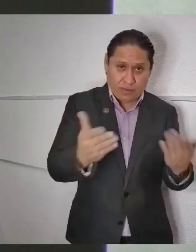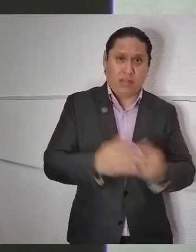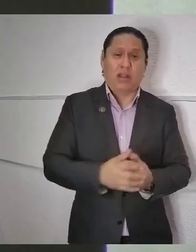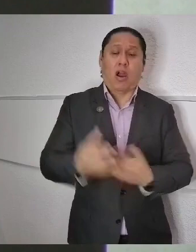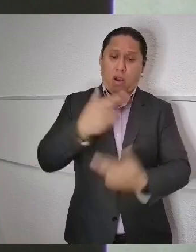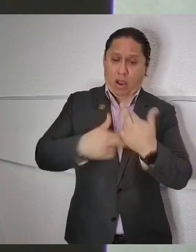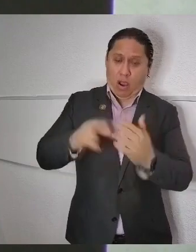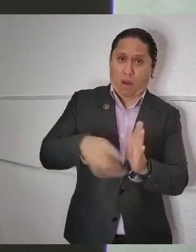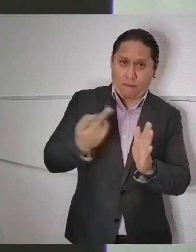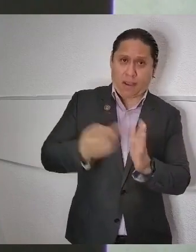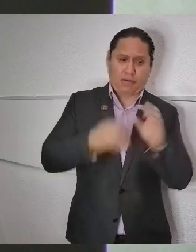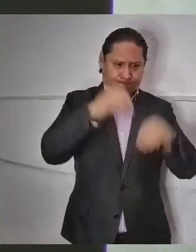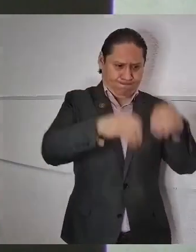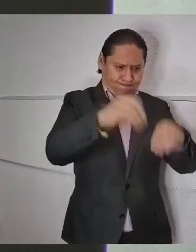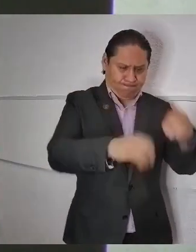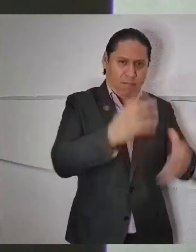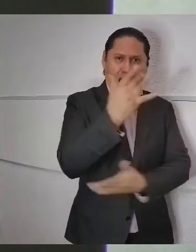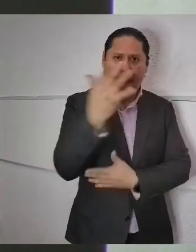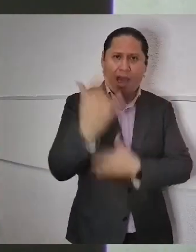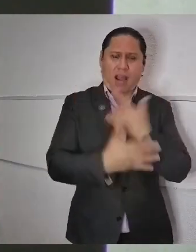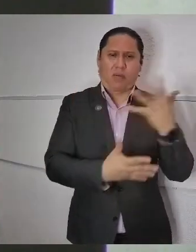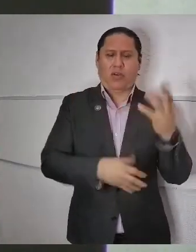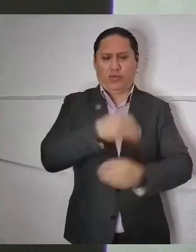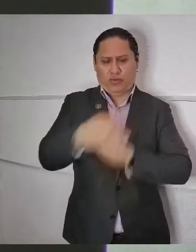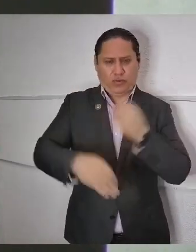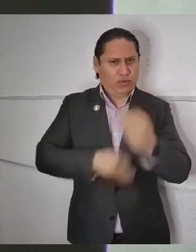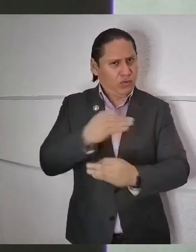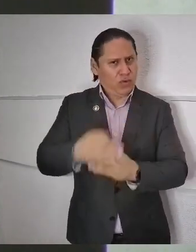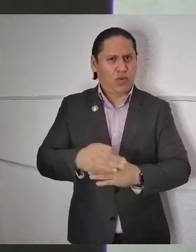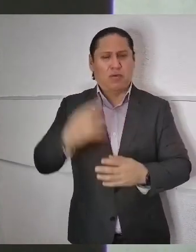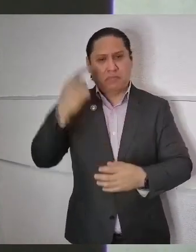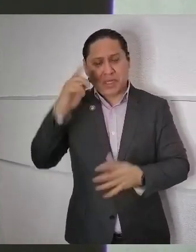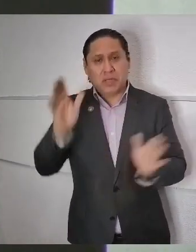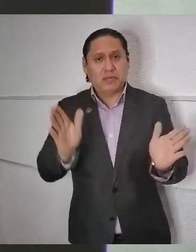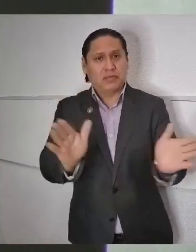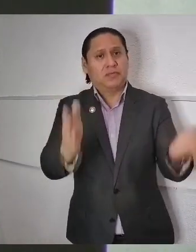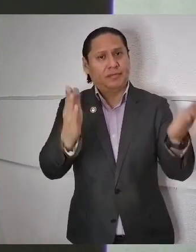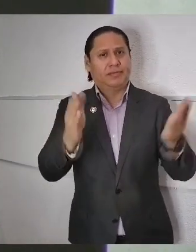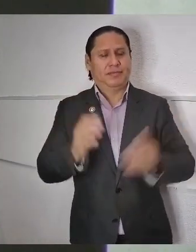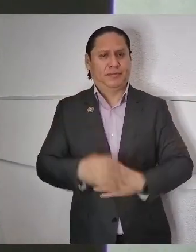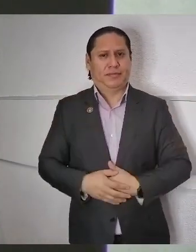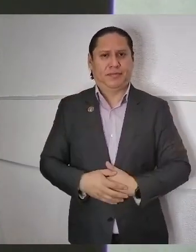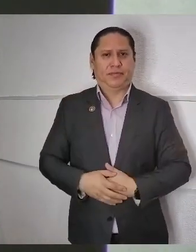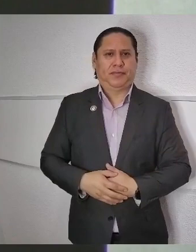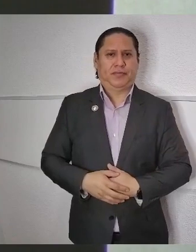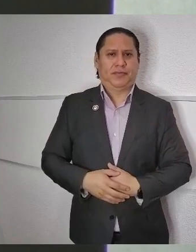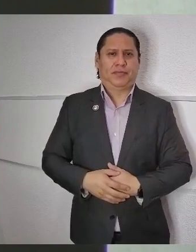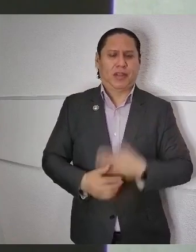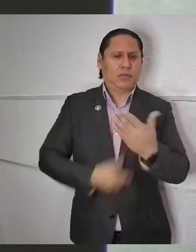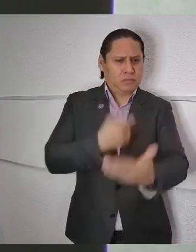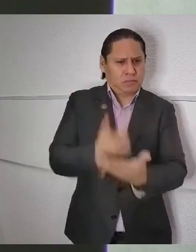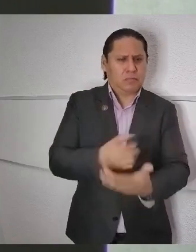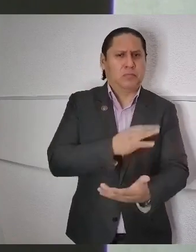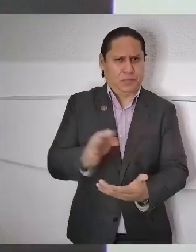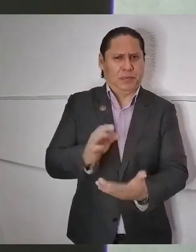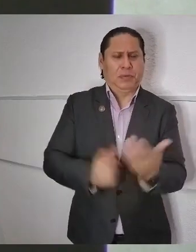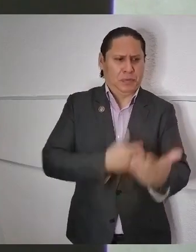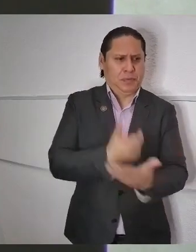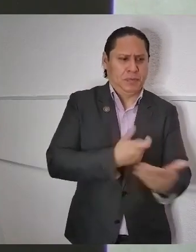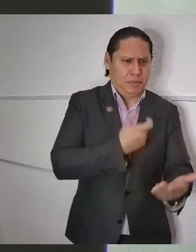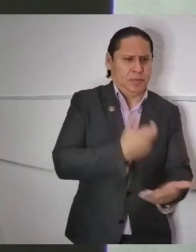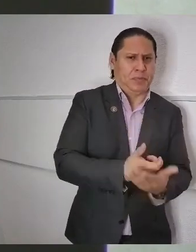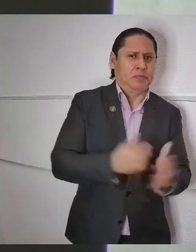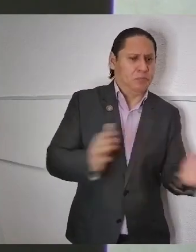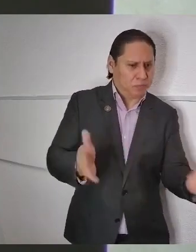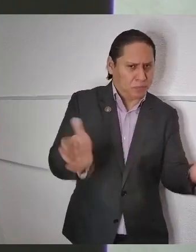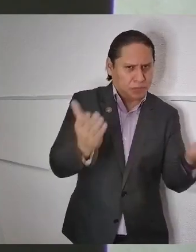se recuperen. Y se fomenta no solamente a través de la promoción, sino a través de incentivos económicos, que